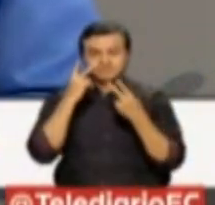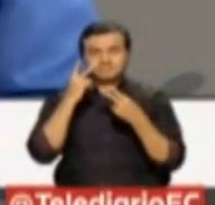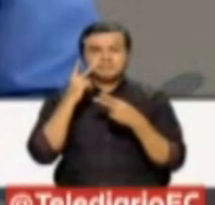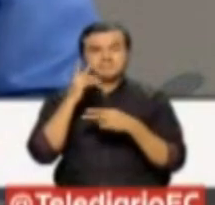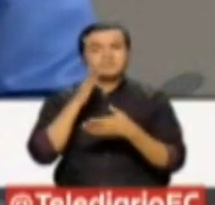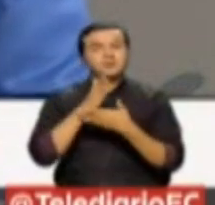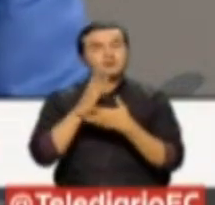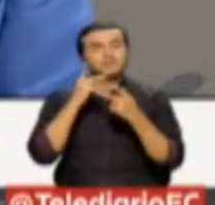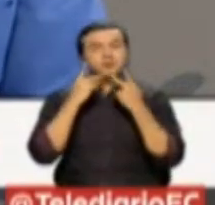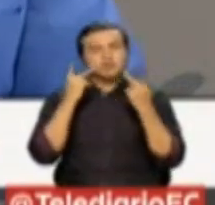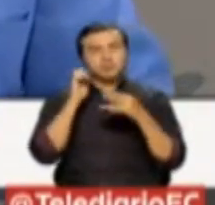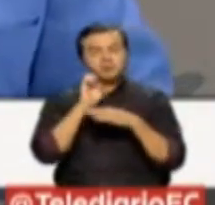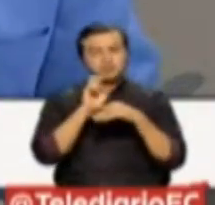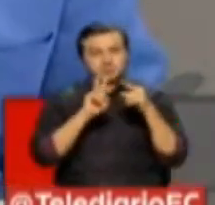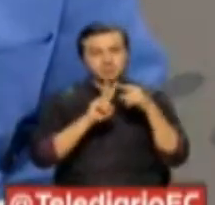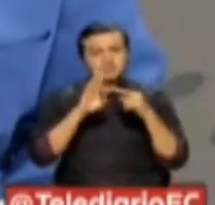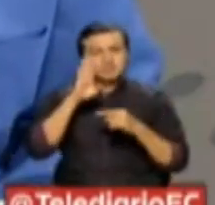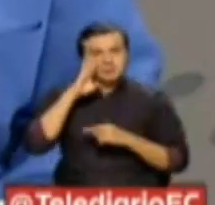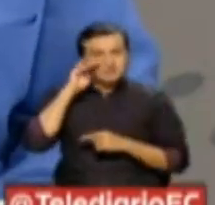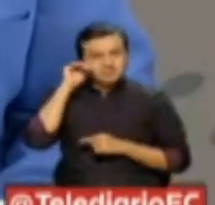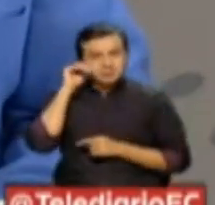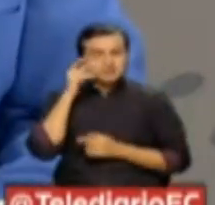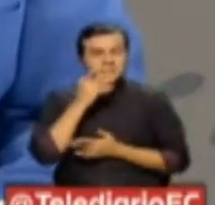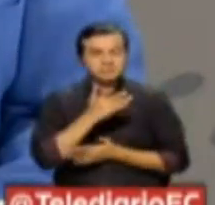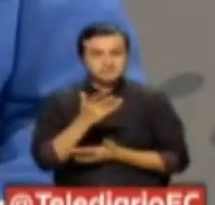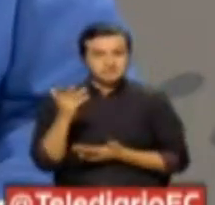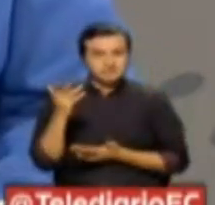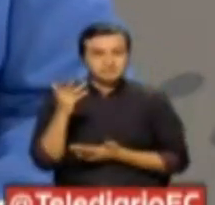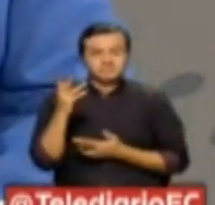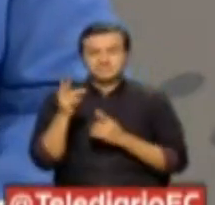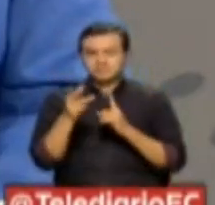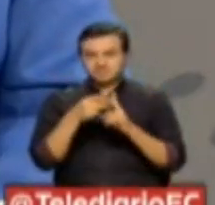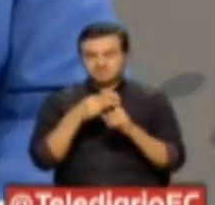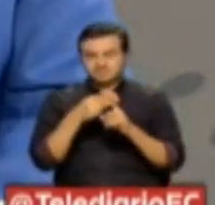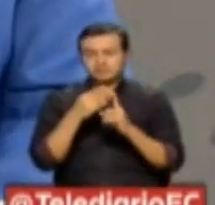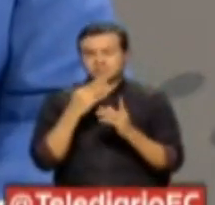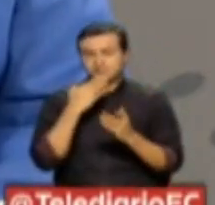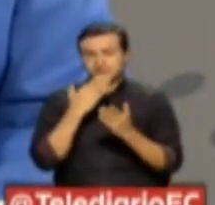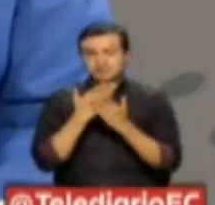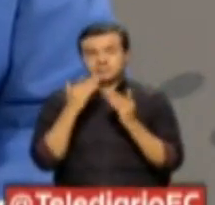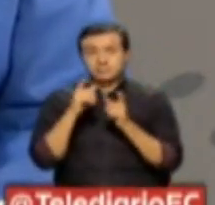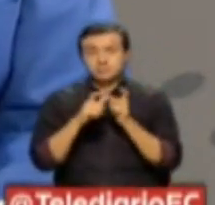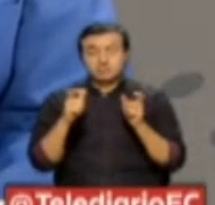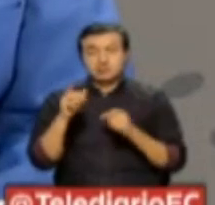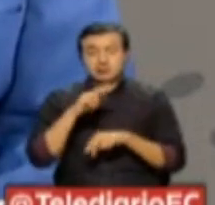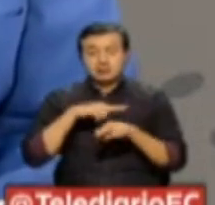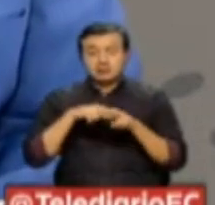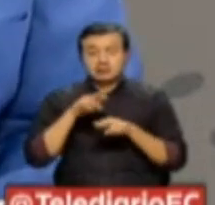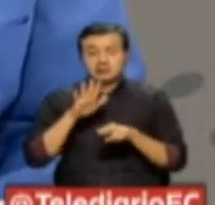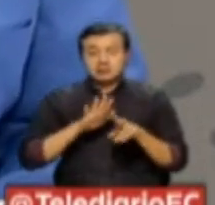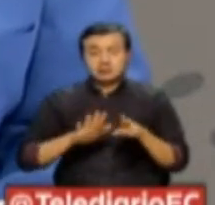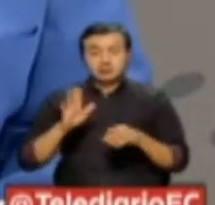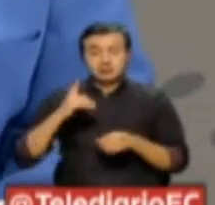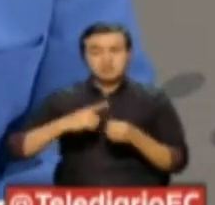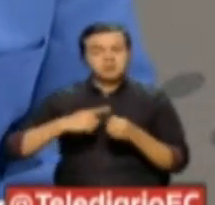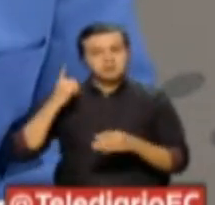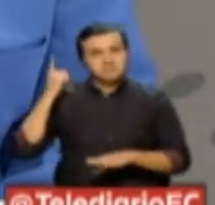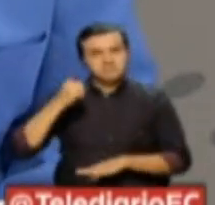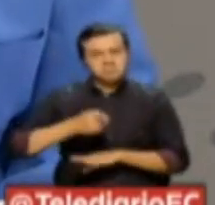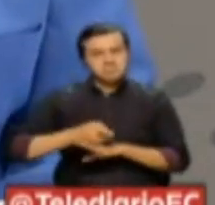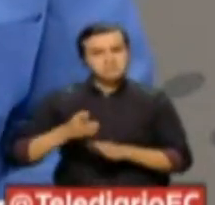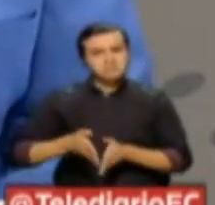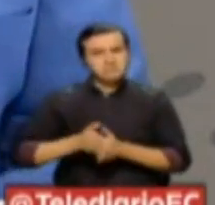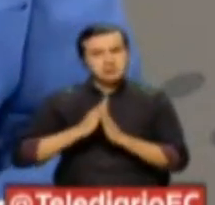de los medios públicos ecuador-tv gamavisión y nuestras redes sociales los taxistas de kito exigen la regularización